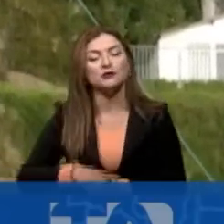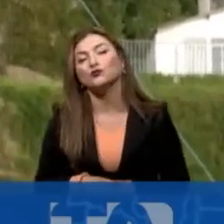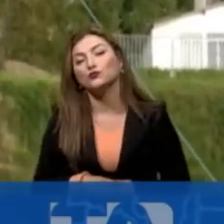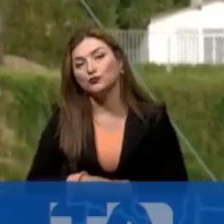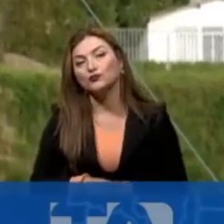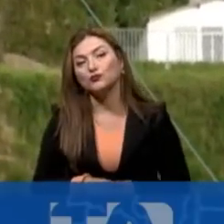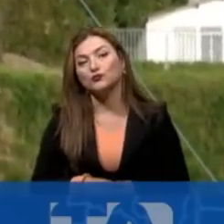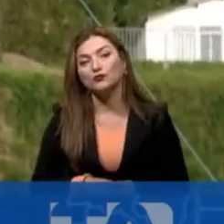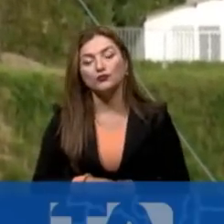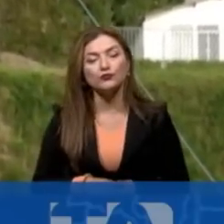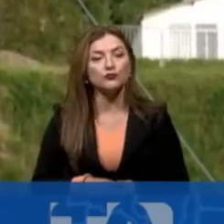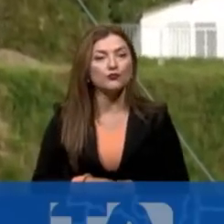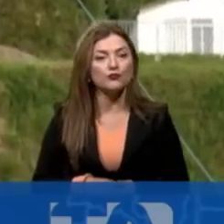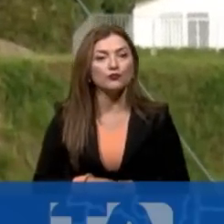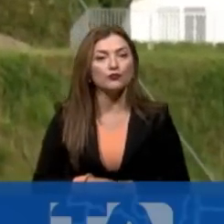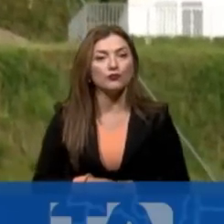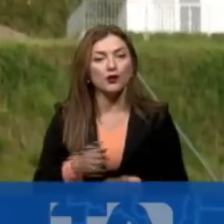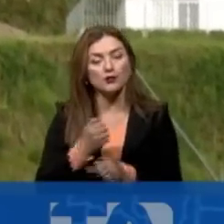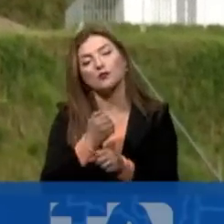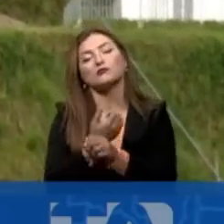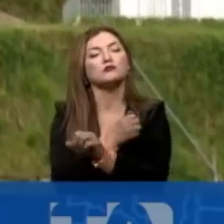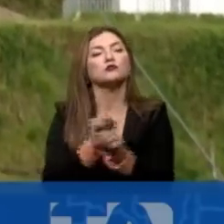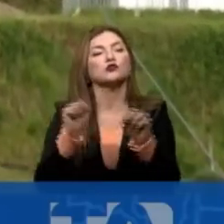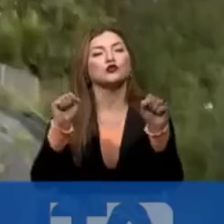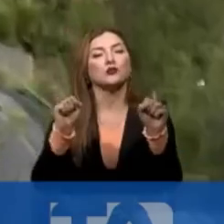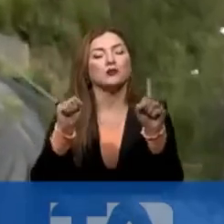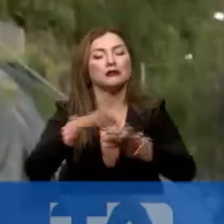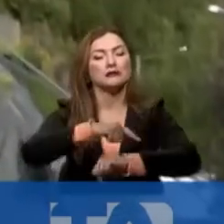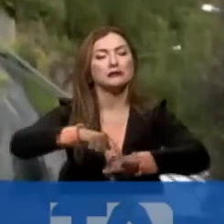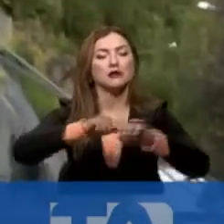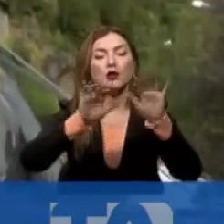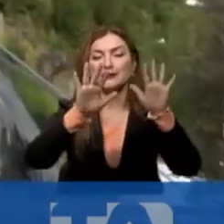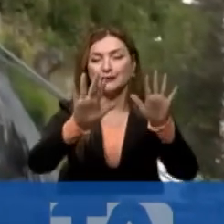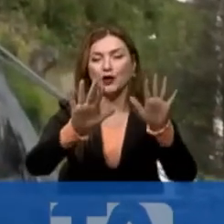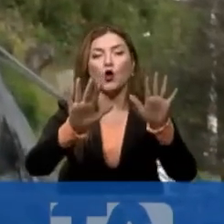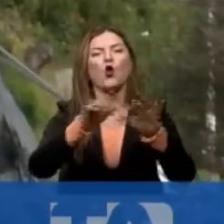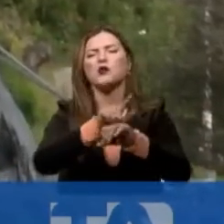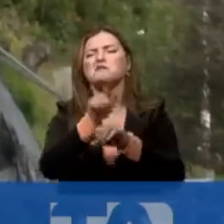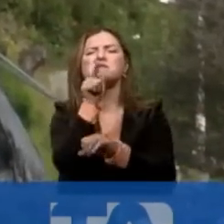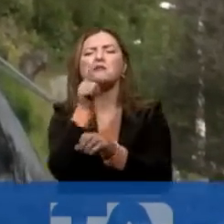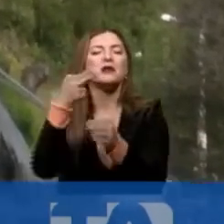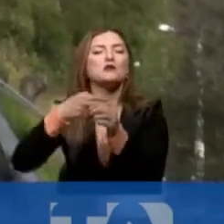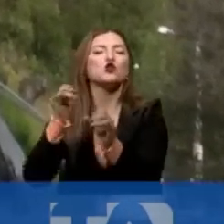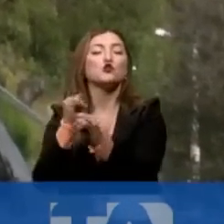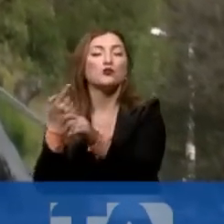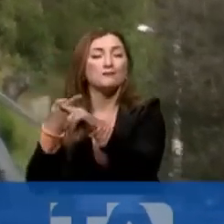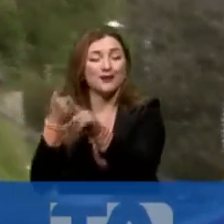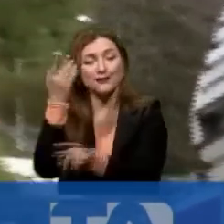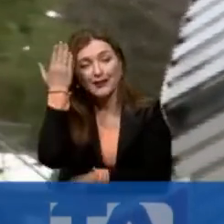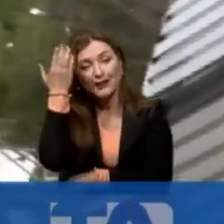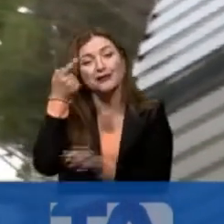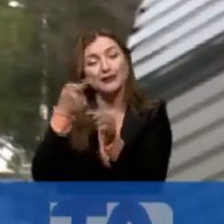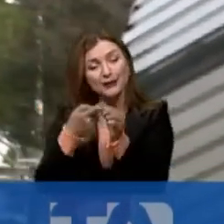Les comentábamos que las labores de rescate tomaron 10 horas, participaron varias instituciones y justamente el alcalde de